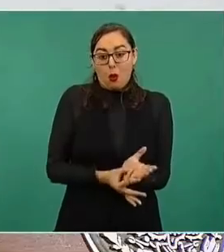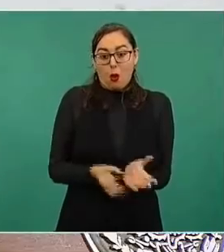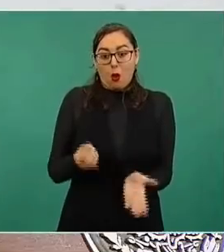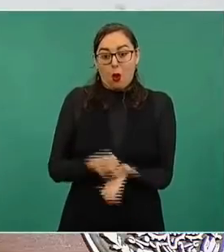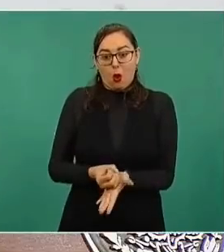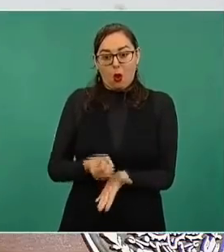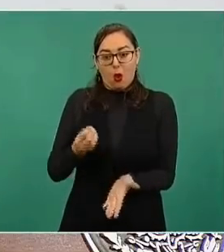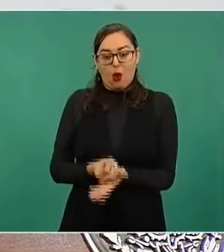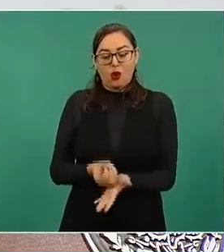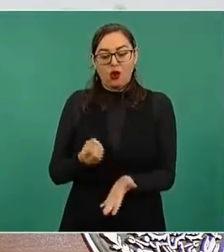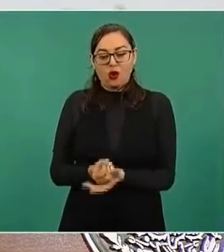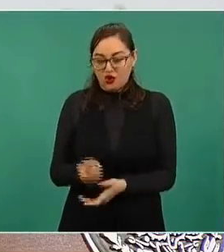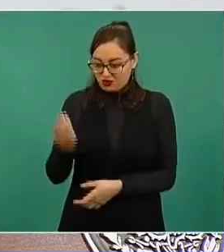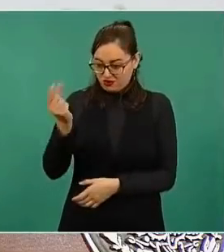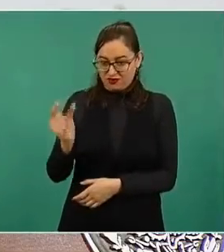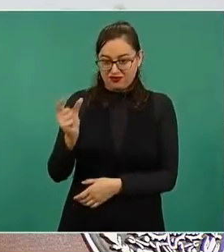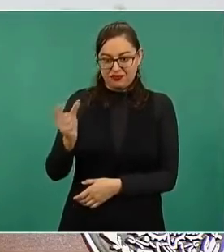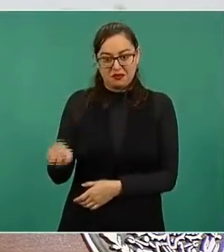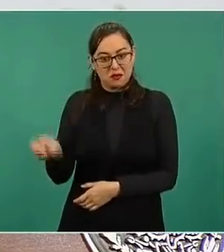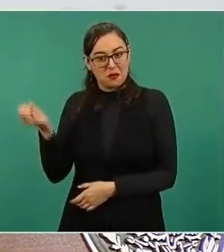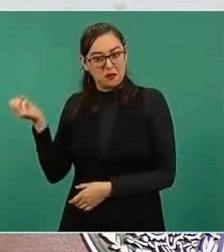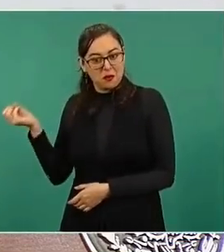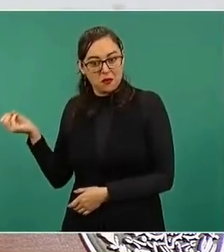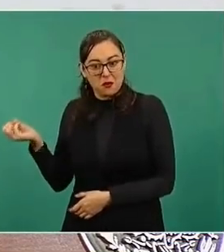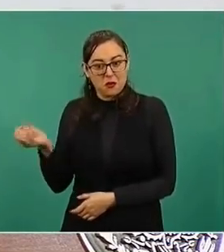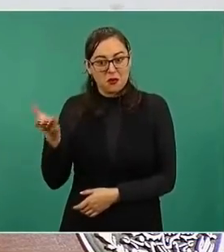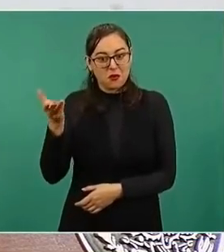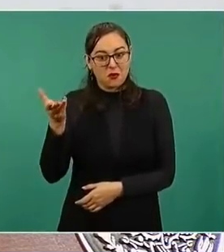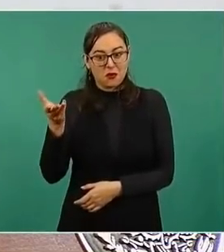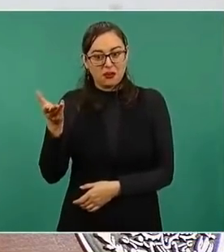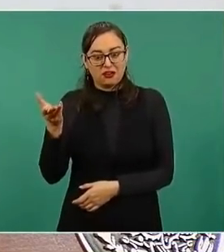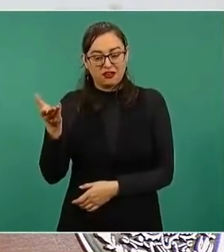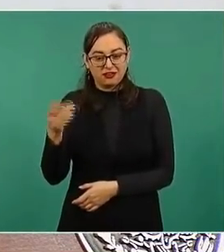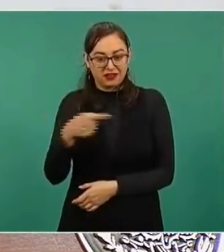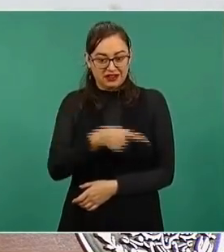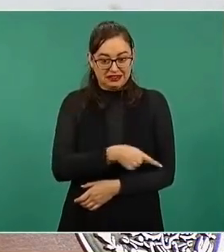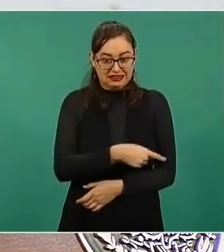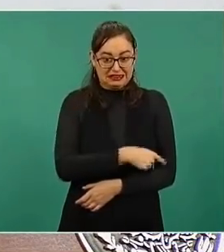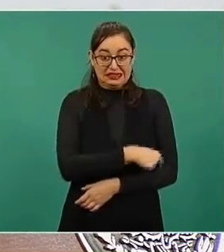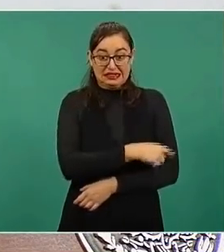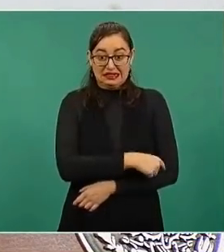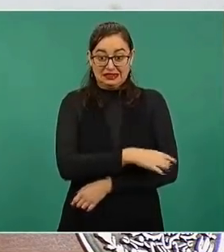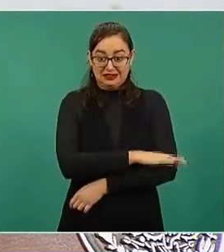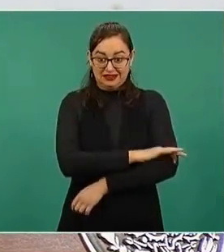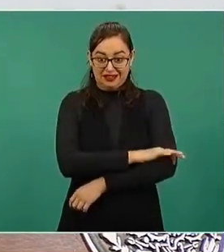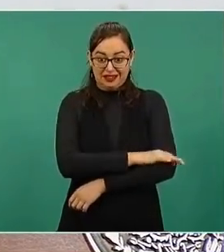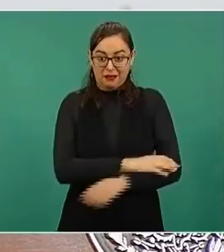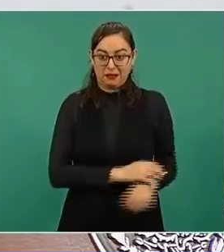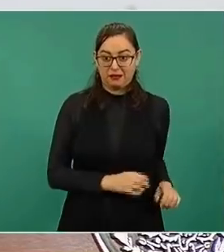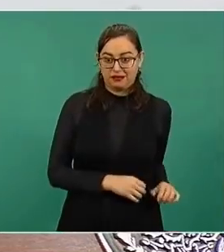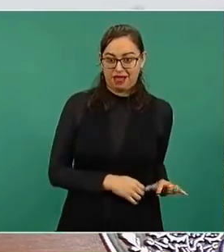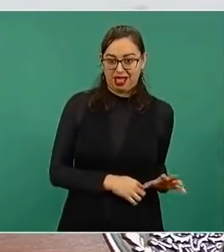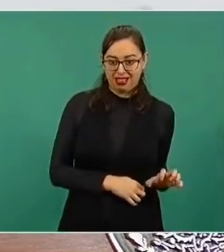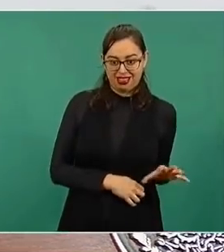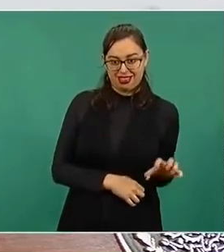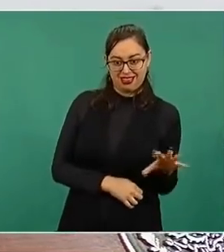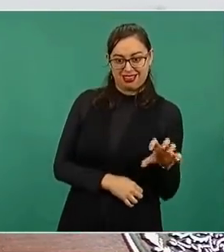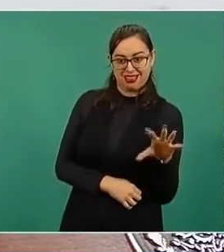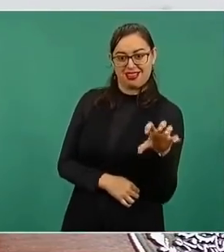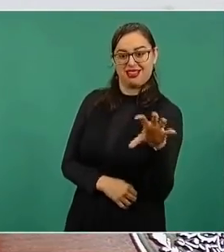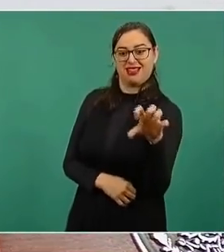sí, de oro, y que la pasearan por donde supuestamente podía estar el